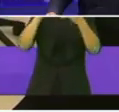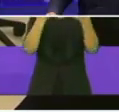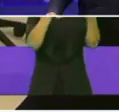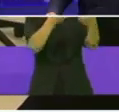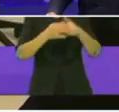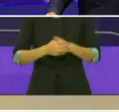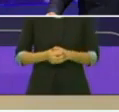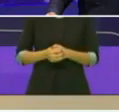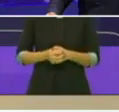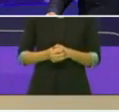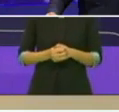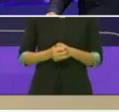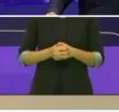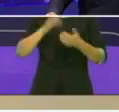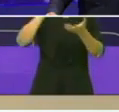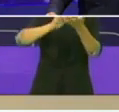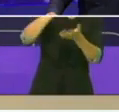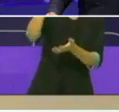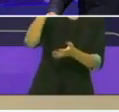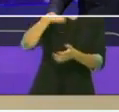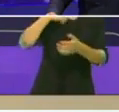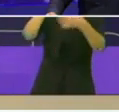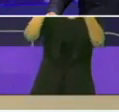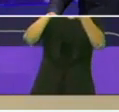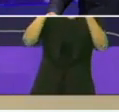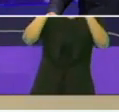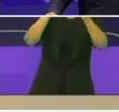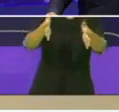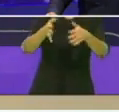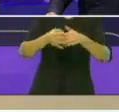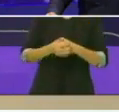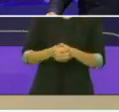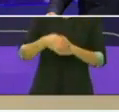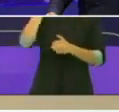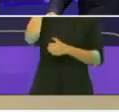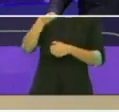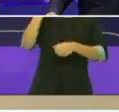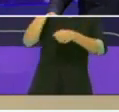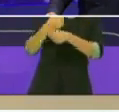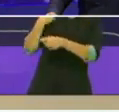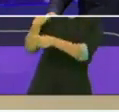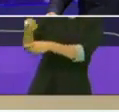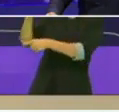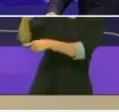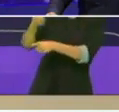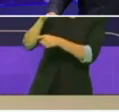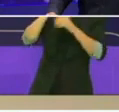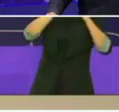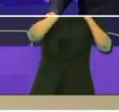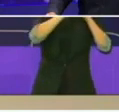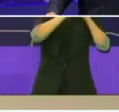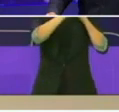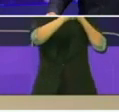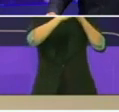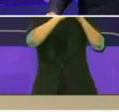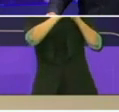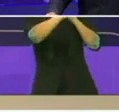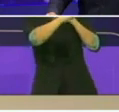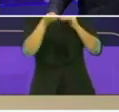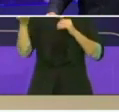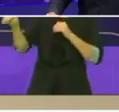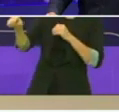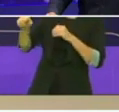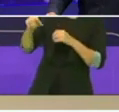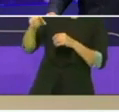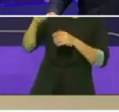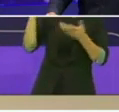preguntas de personas expertas porque los temas creo que se dan es el tema del agua el tema de transparencia el tema de combate a la corrupción